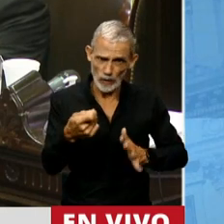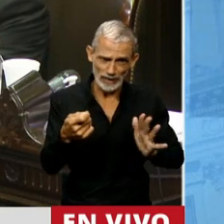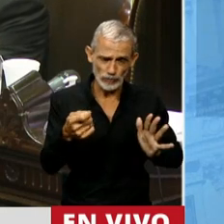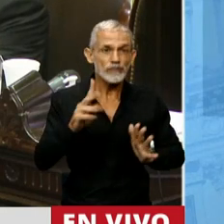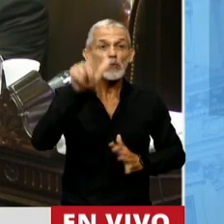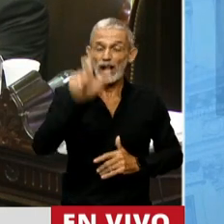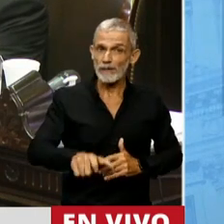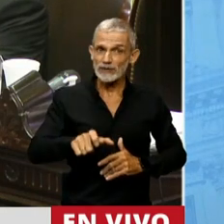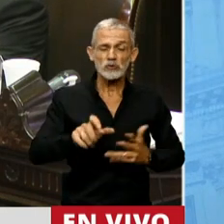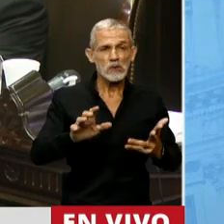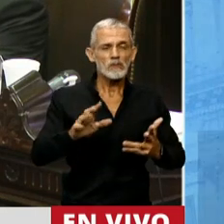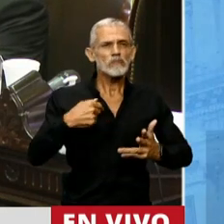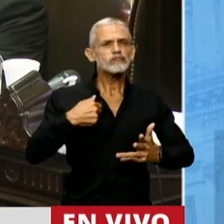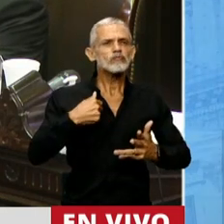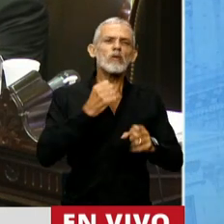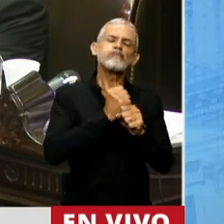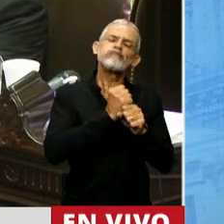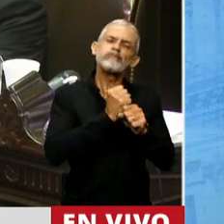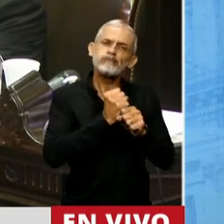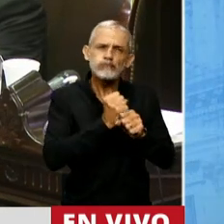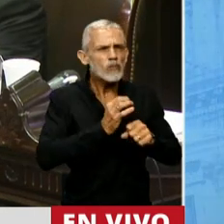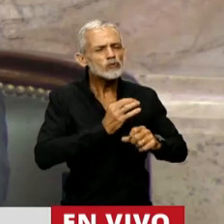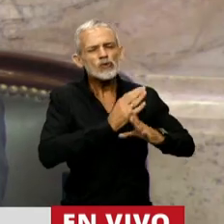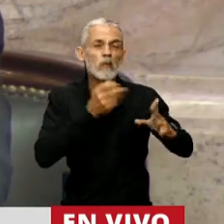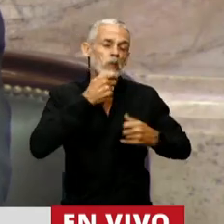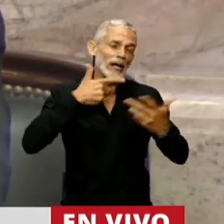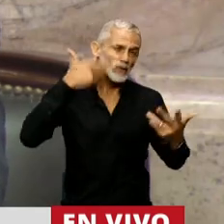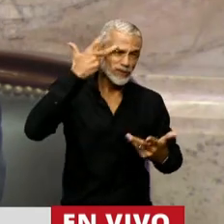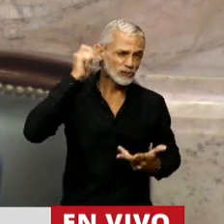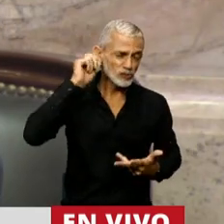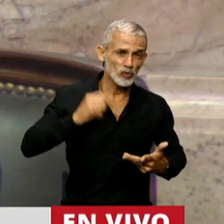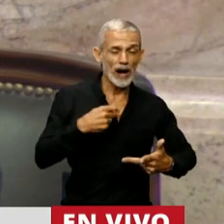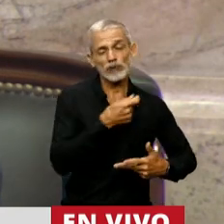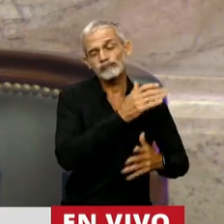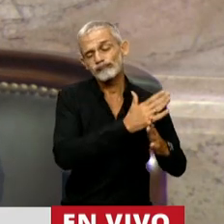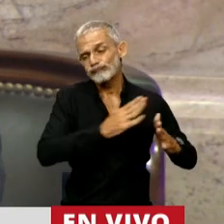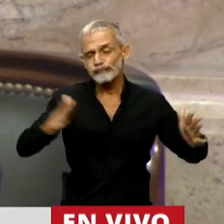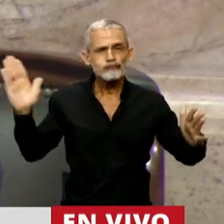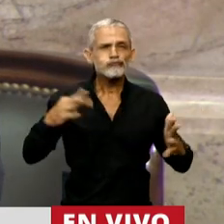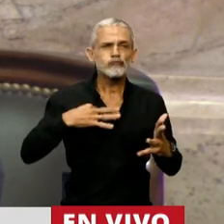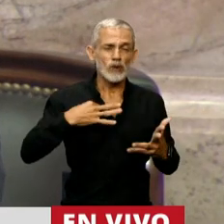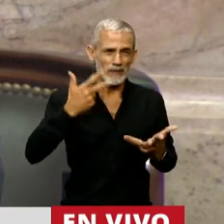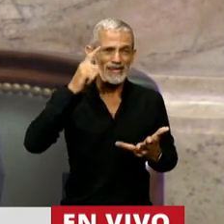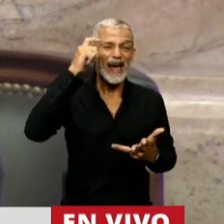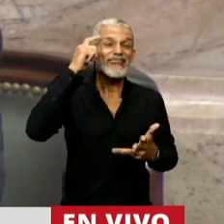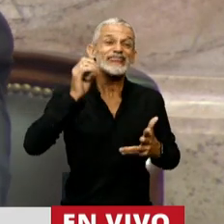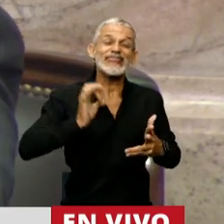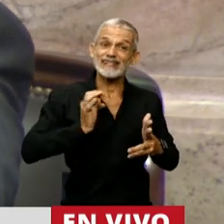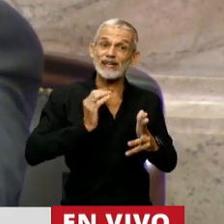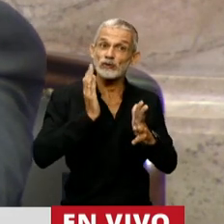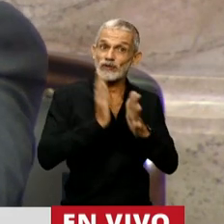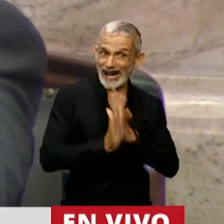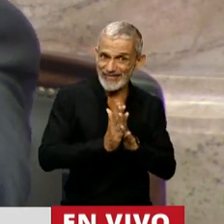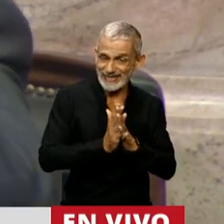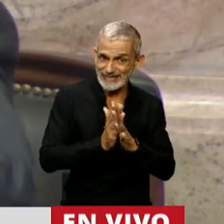Una persona al jubilarse, suponiendo que empezó a trabajar a los 18 años, es más o menos como si hubiera trabajado 10 años gratis para alguna